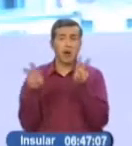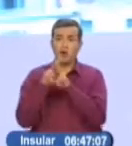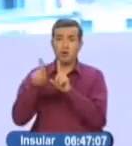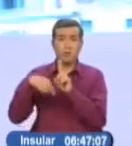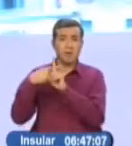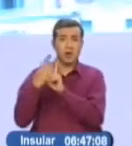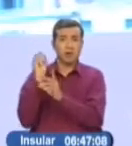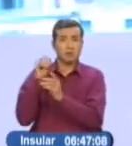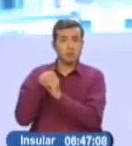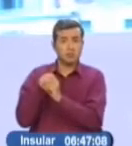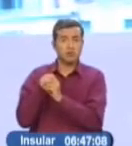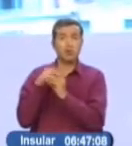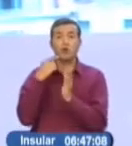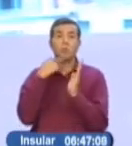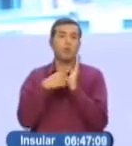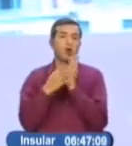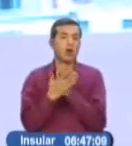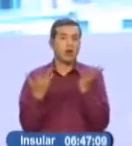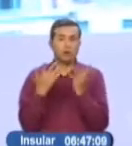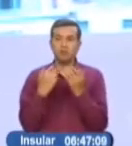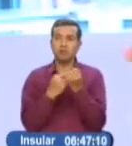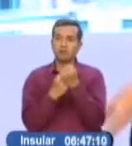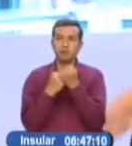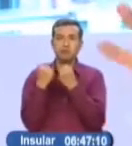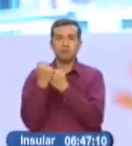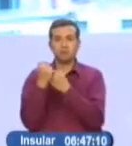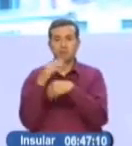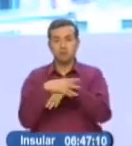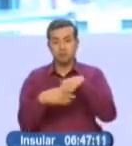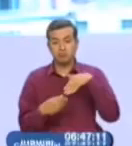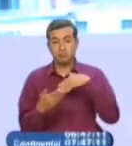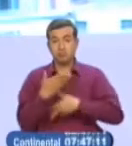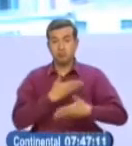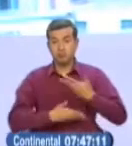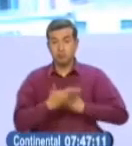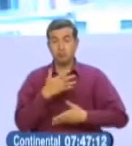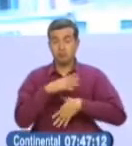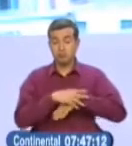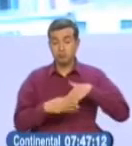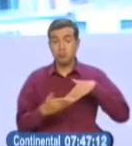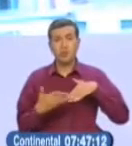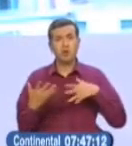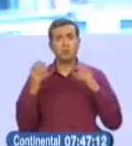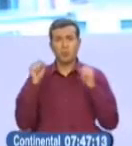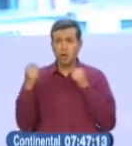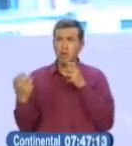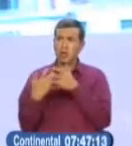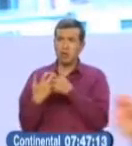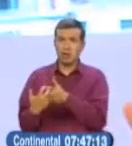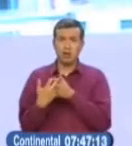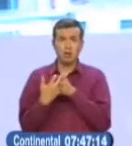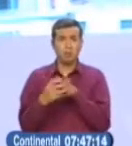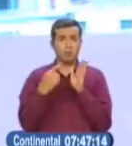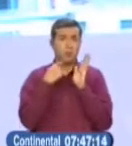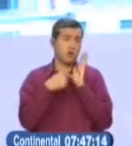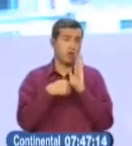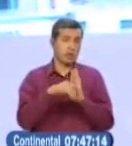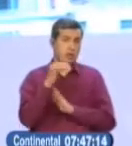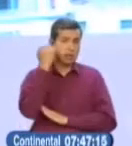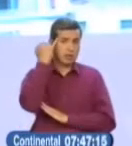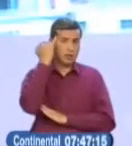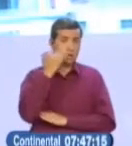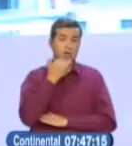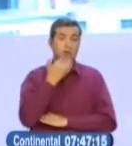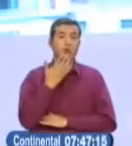Las posibilidades de complementariedad sur-sur y concretamente en el caso de Sudamérica son enormes. Solo con